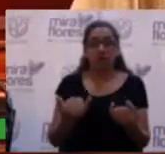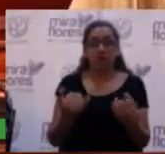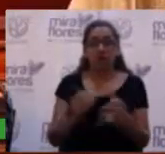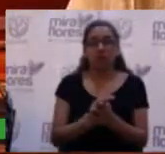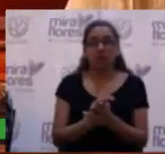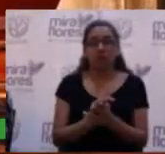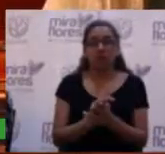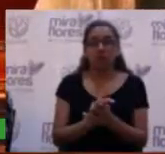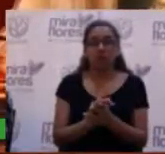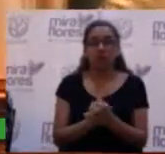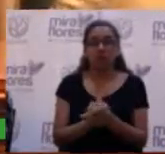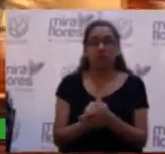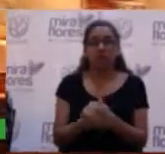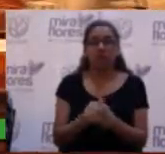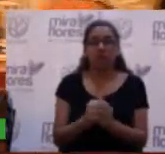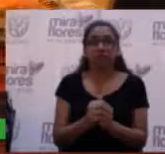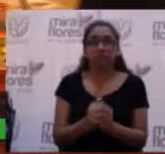lo que es orden del día.